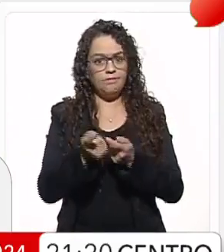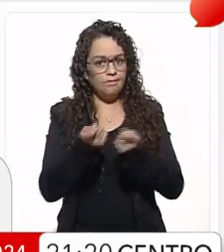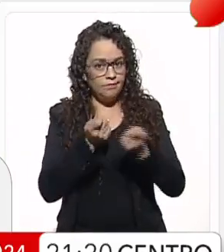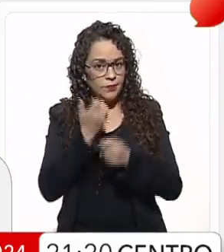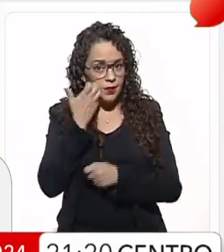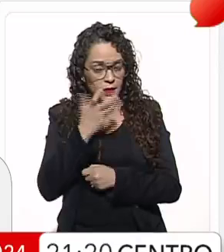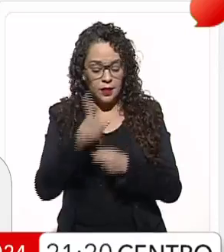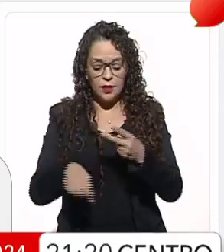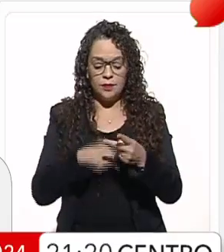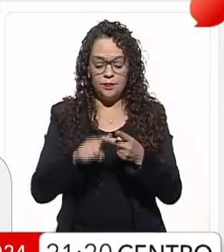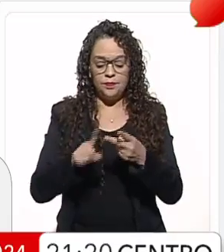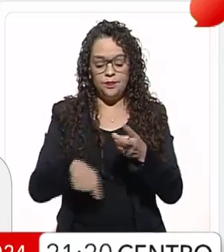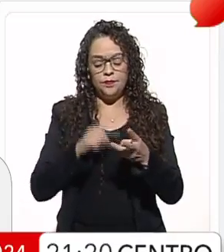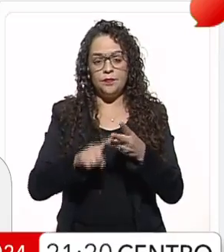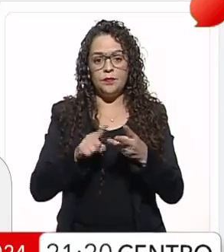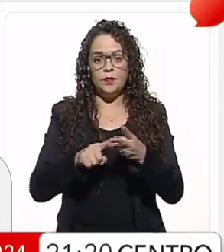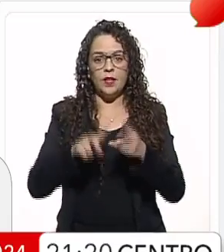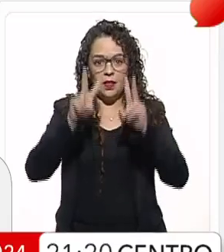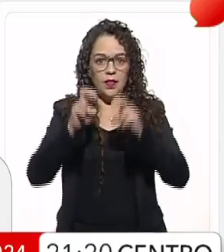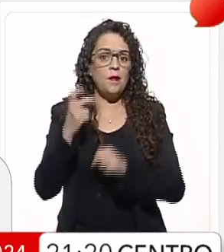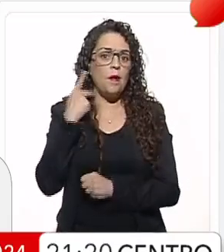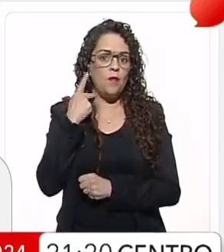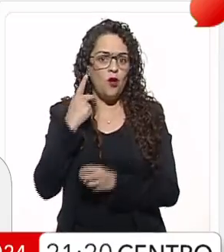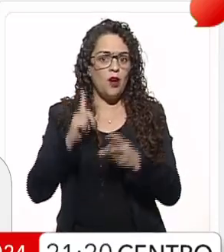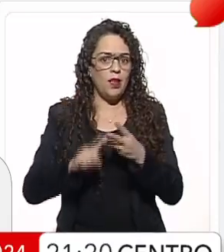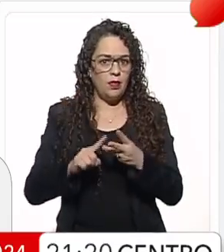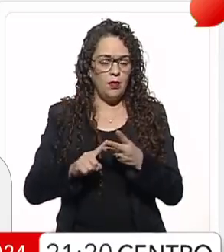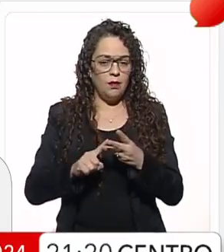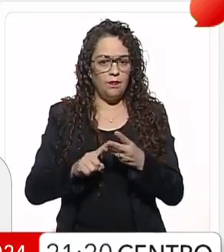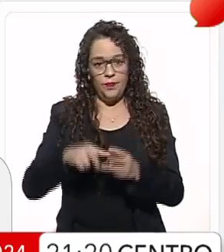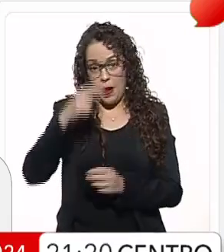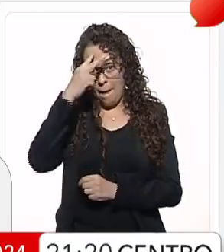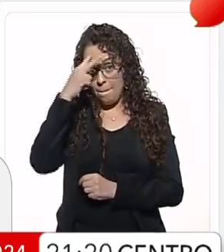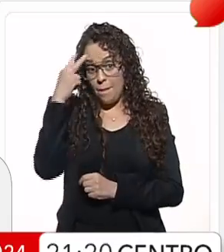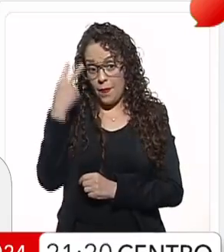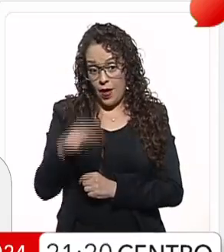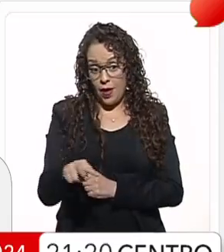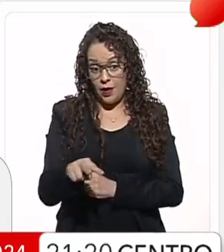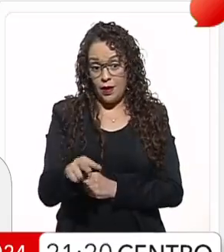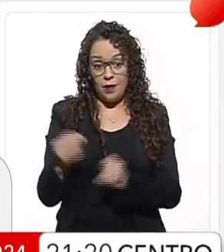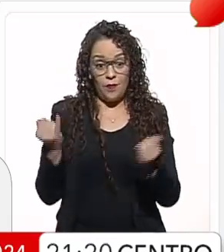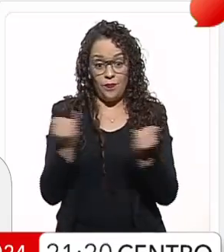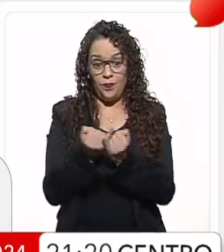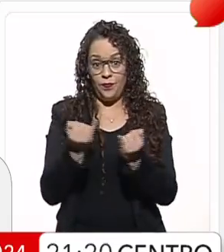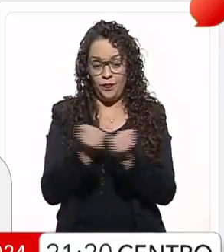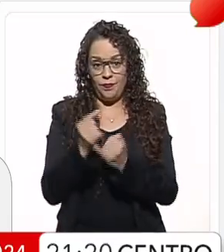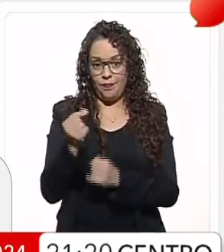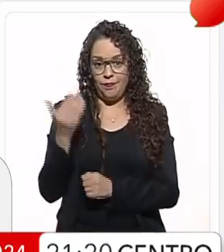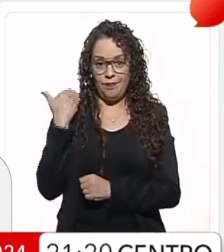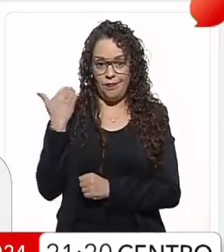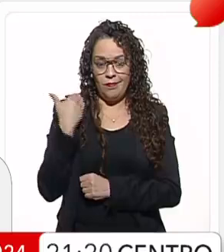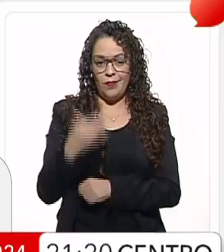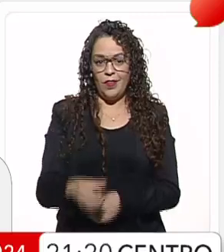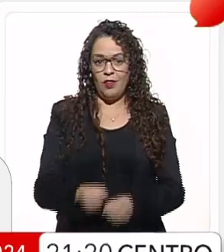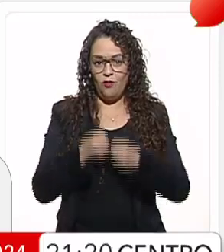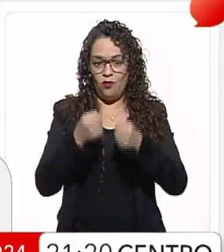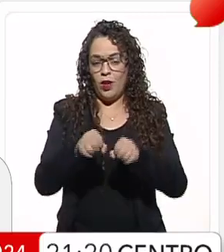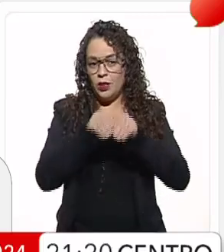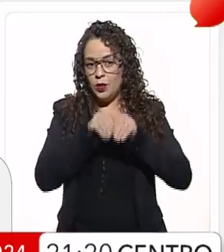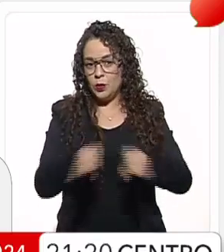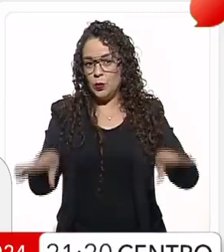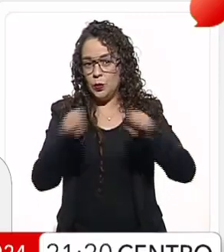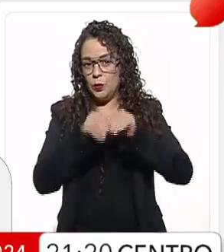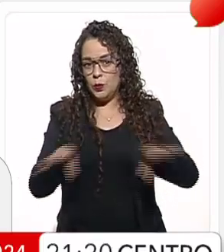política. Durante la campaña, y creo que en México, como precisamente ha habido unas campañas recientemente, tenemos la